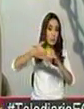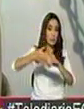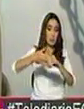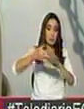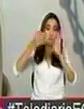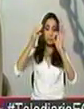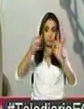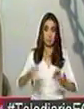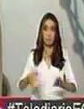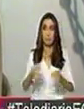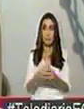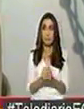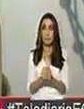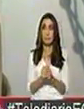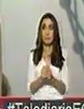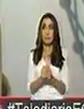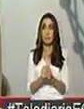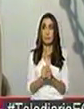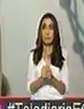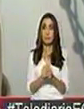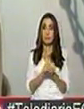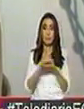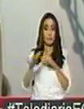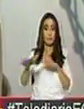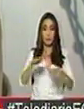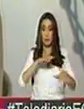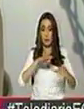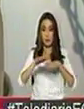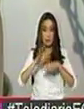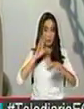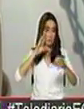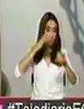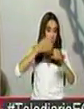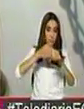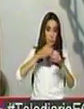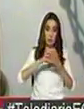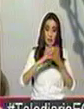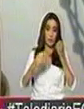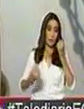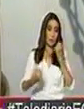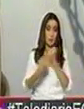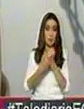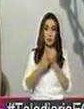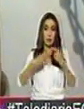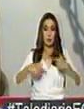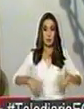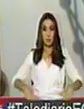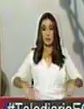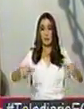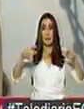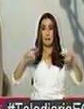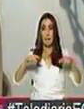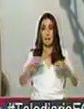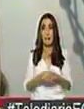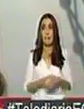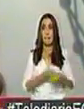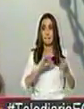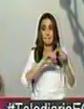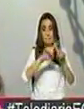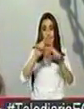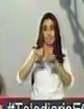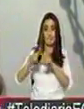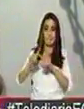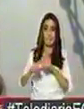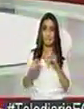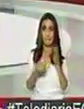beneficiados, directamente coordinados, obviamente ya con el apoyo del señor presidente de la República, de distintos ministerios más que